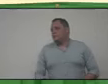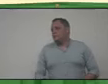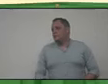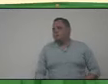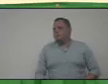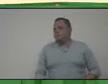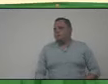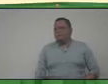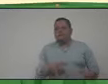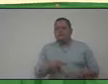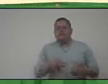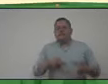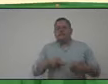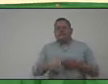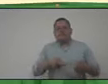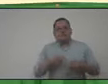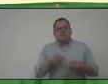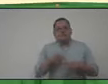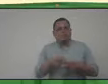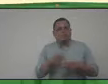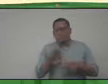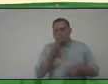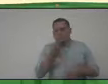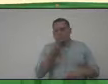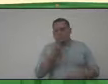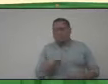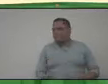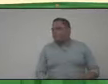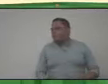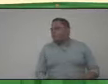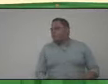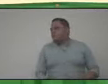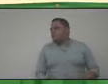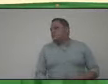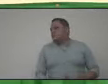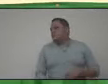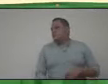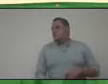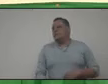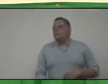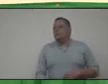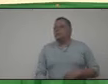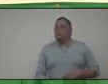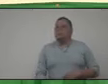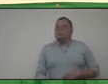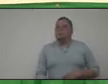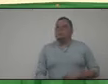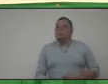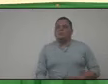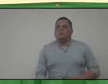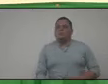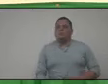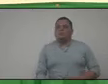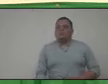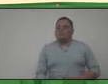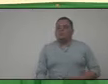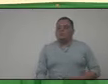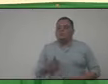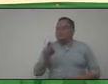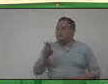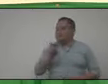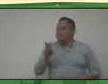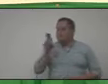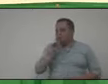frente a estos medicamentos. Y como todos sabemos, en este momento tenemos dificultad frente a los pagos que nos hace el